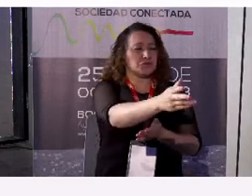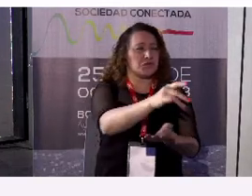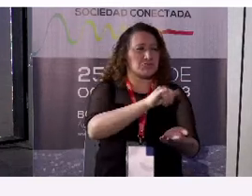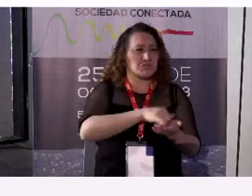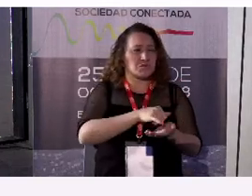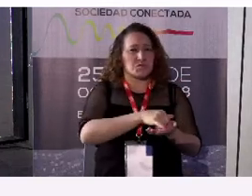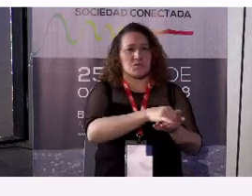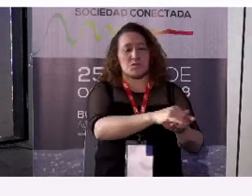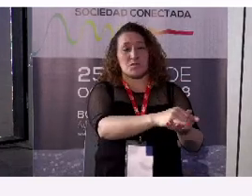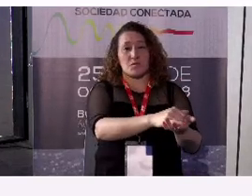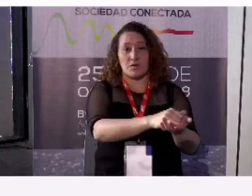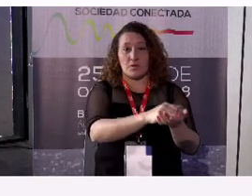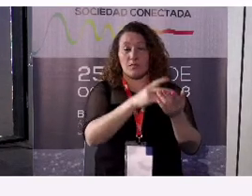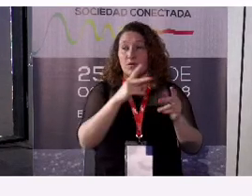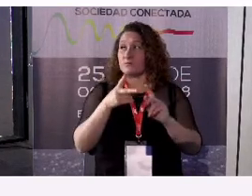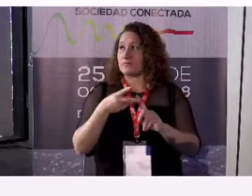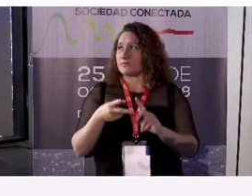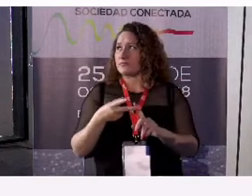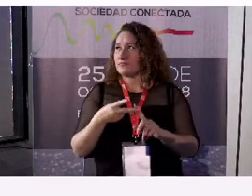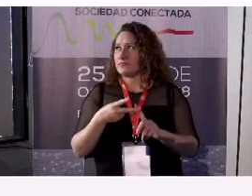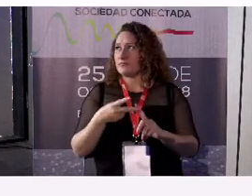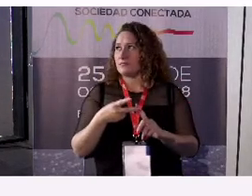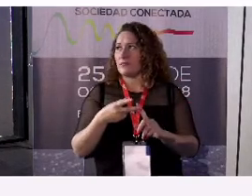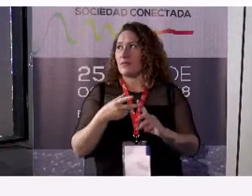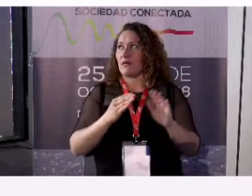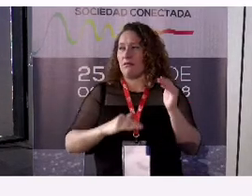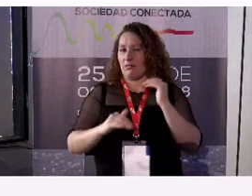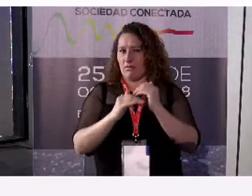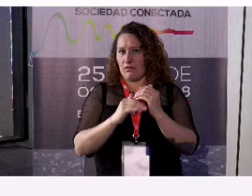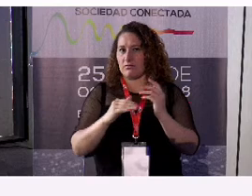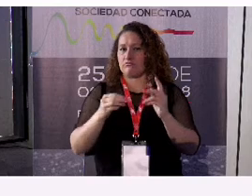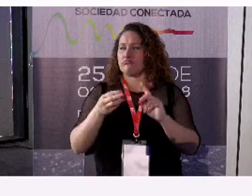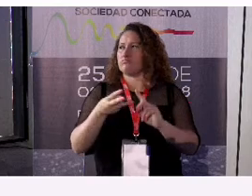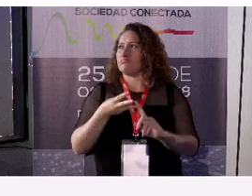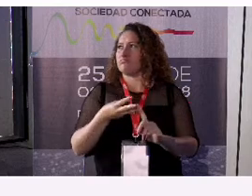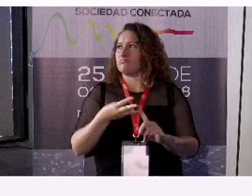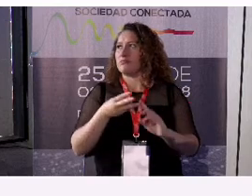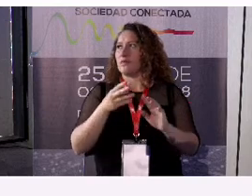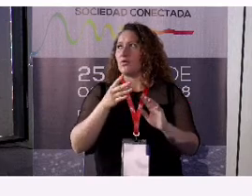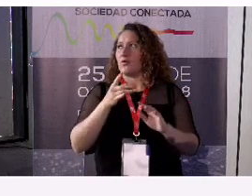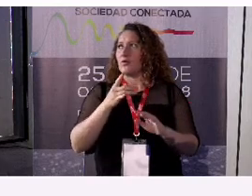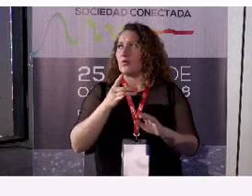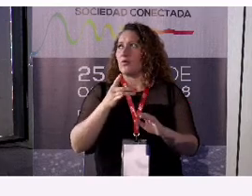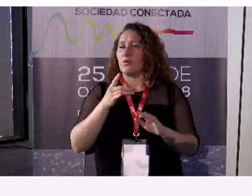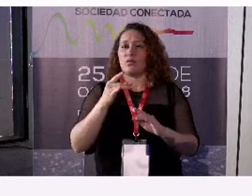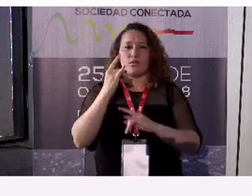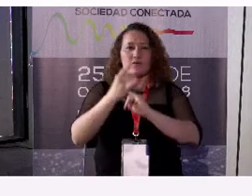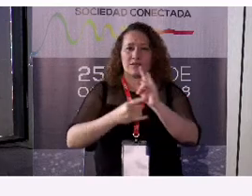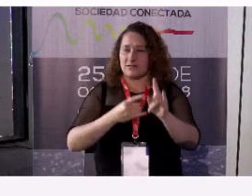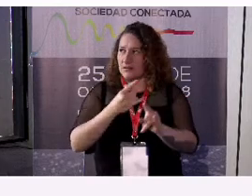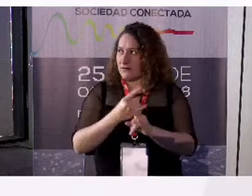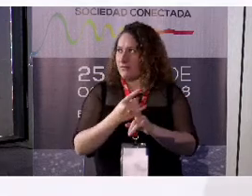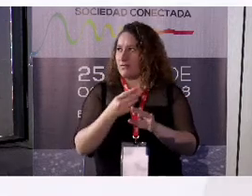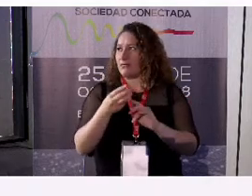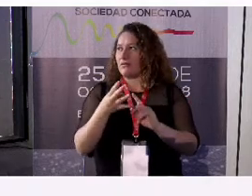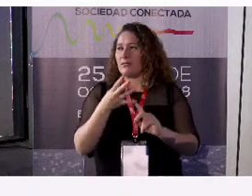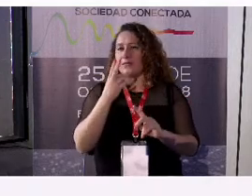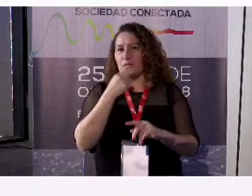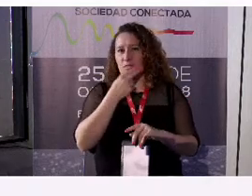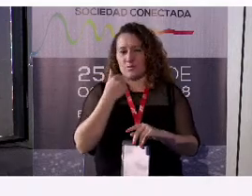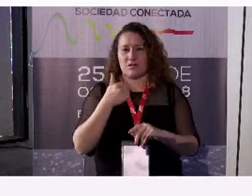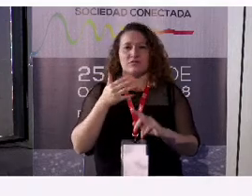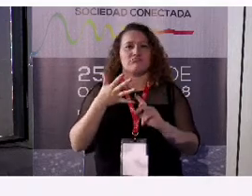alcance Estos son cambios que tienen los objetivos de desarrollo sostenible que no tenían anteriormente los objetivos de desarrollo del